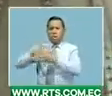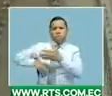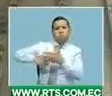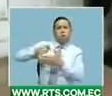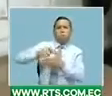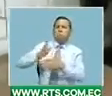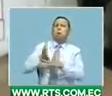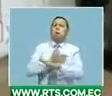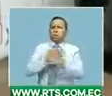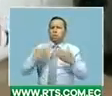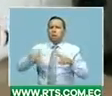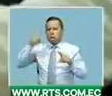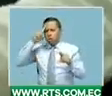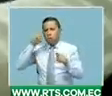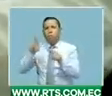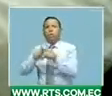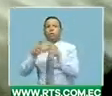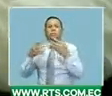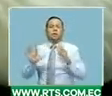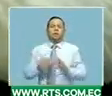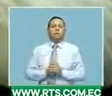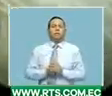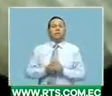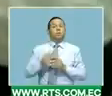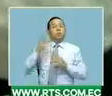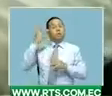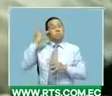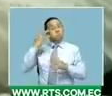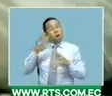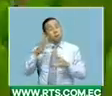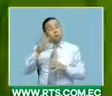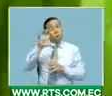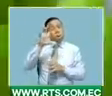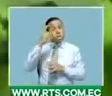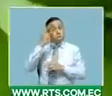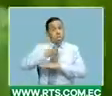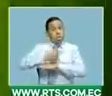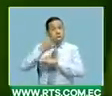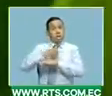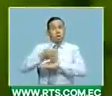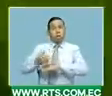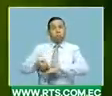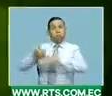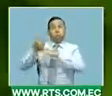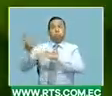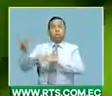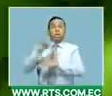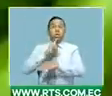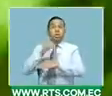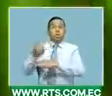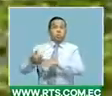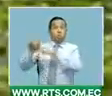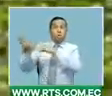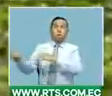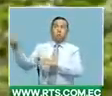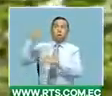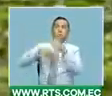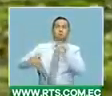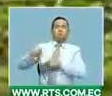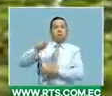más sencillo. Para este acuerdo, que se firmará en menos de 15 días, se prevé la llegada de altas autoridades americanas, informó Marín